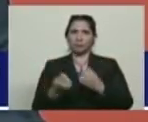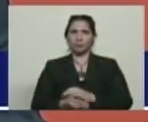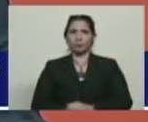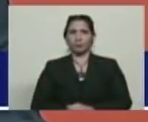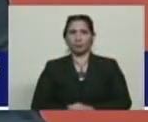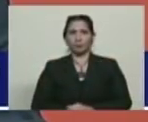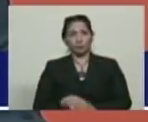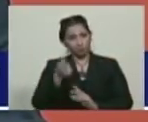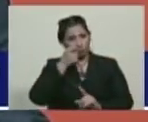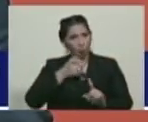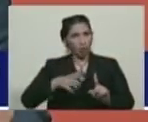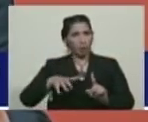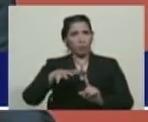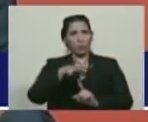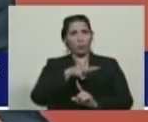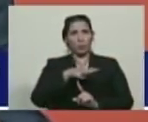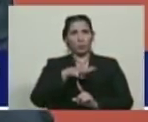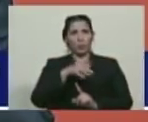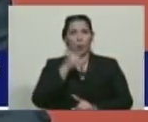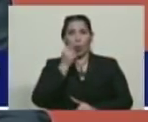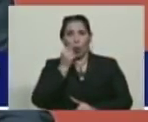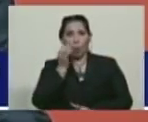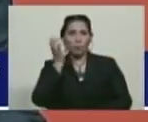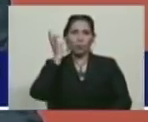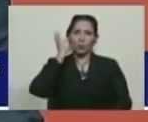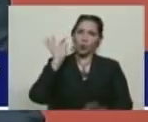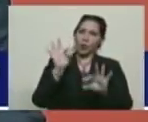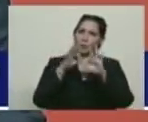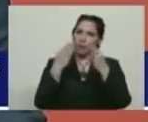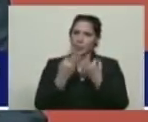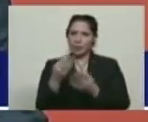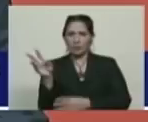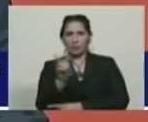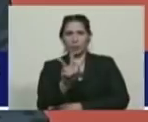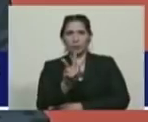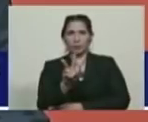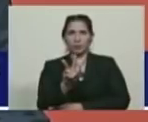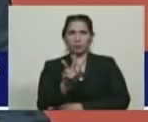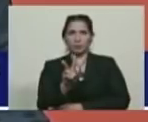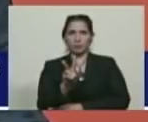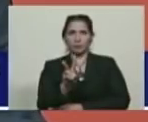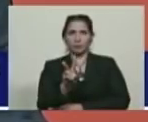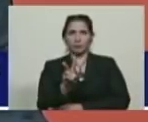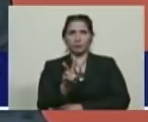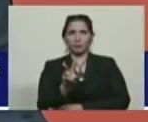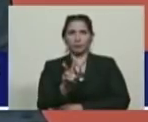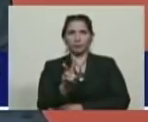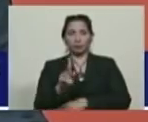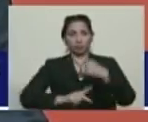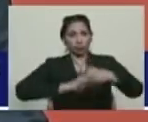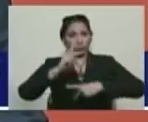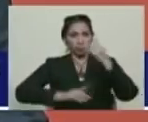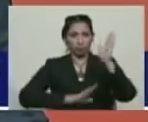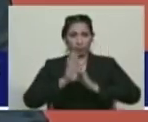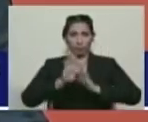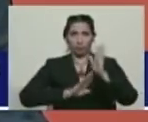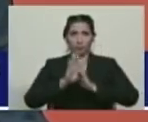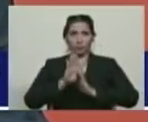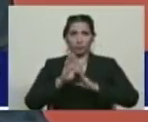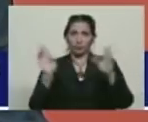el pueblo el hombre la mujer la familia venezolana el programa de recuperación